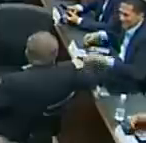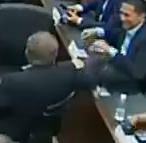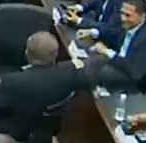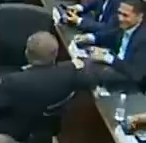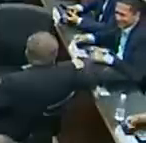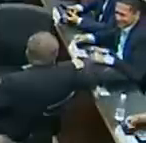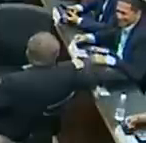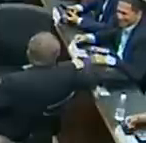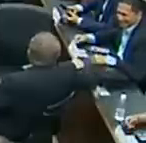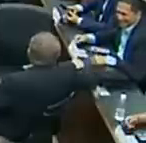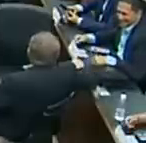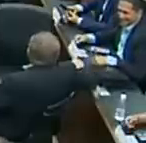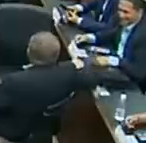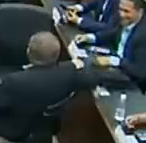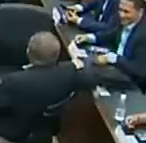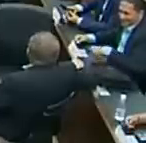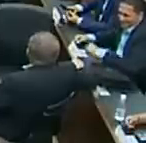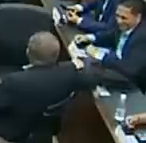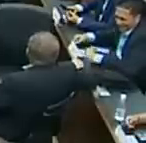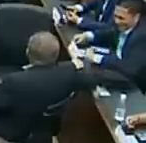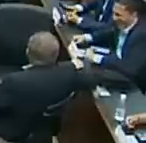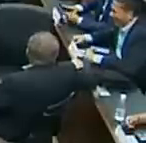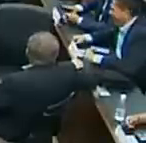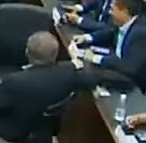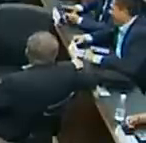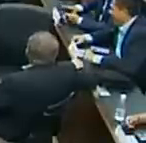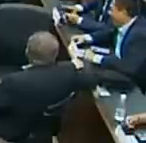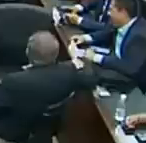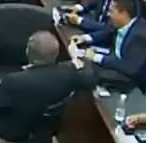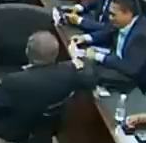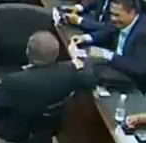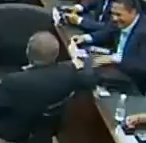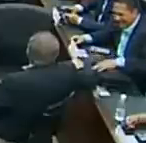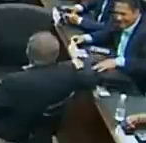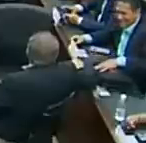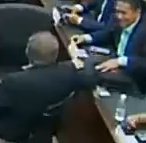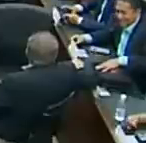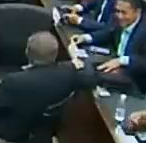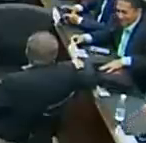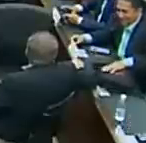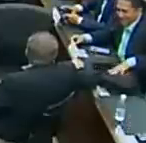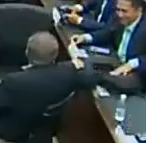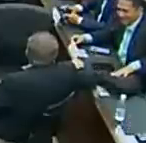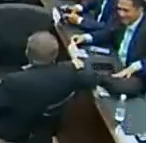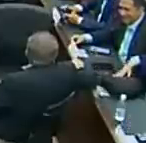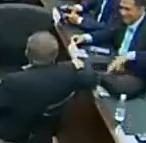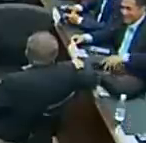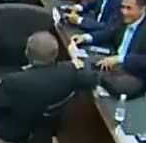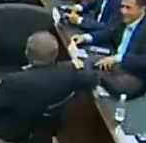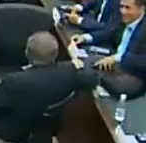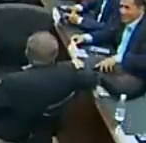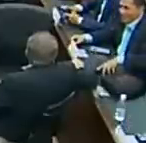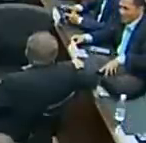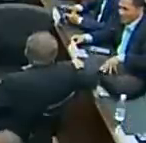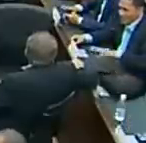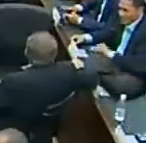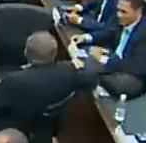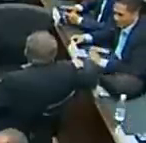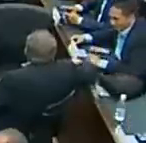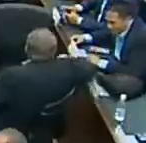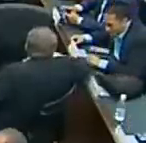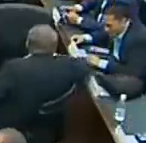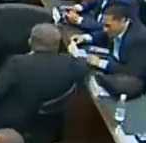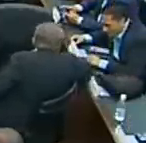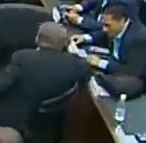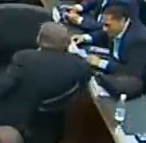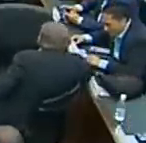fracción no está en contra del acuerdo por ustedes presentado. La fracción pide, ¿se